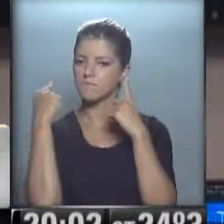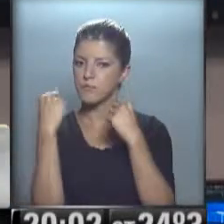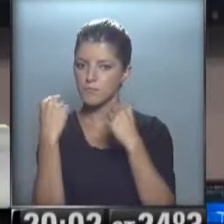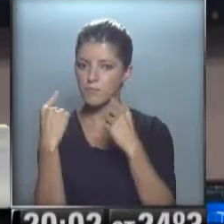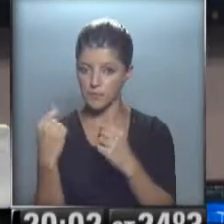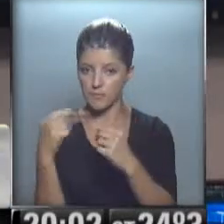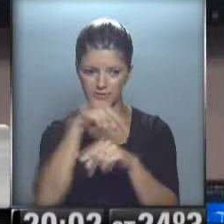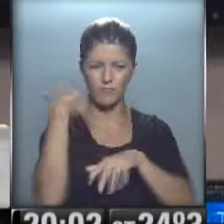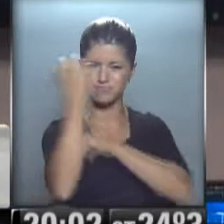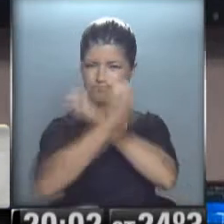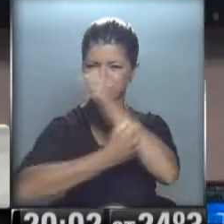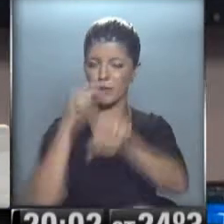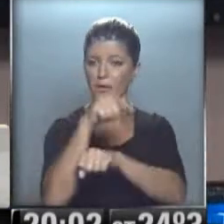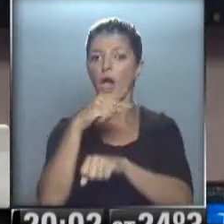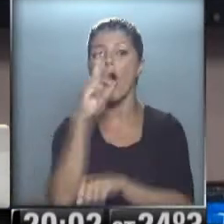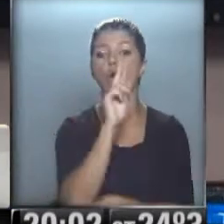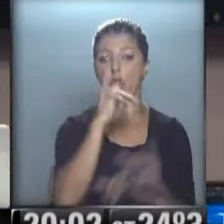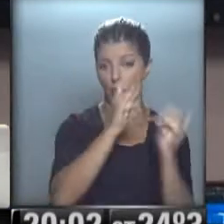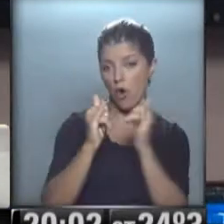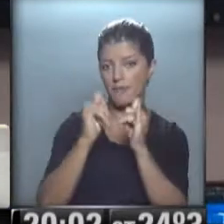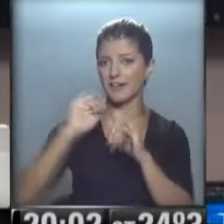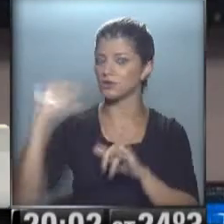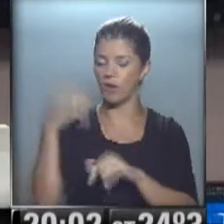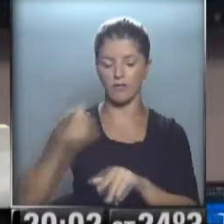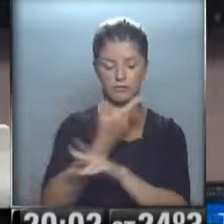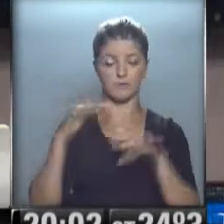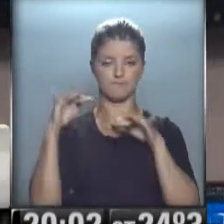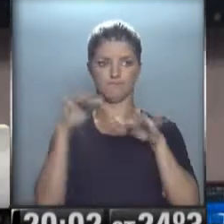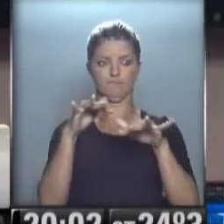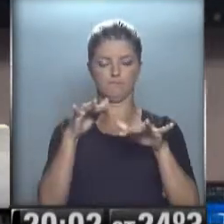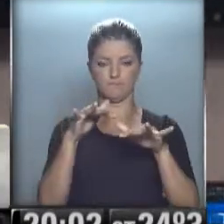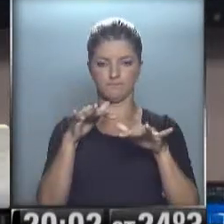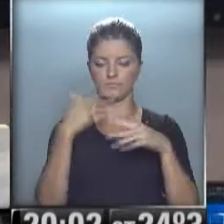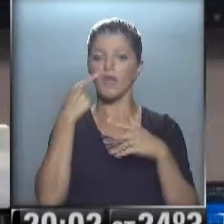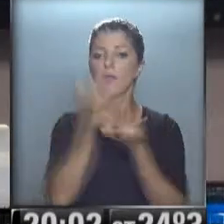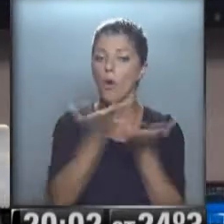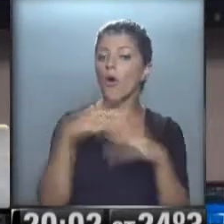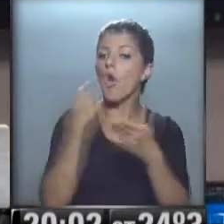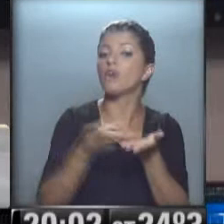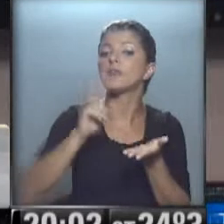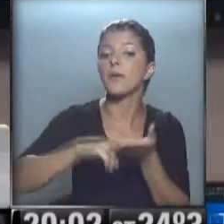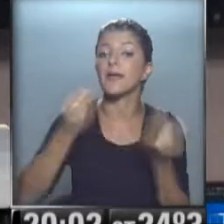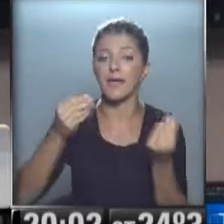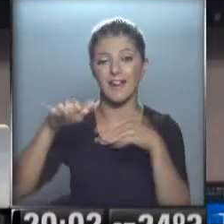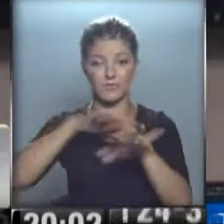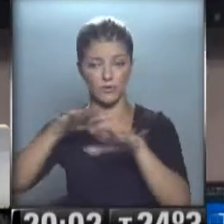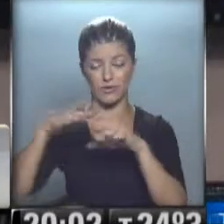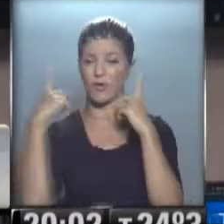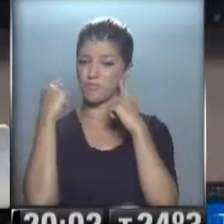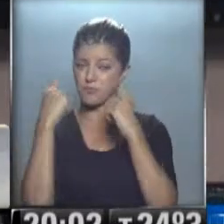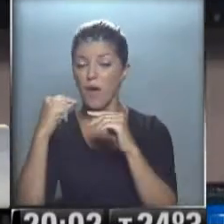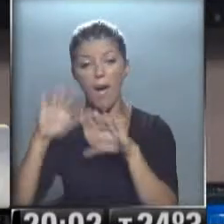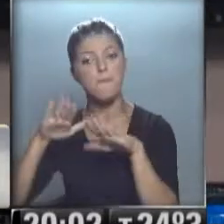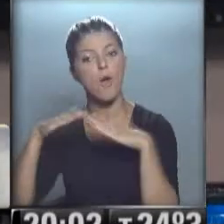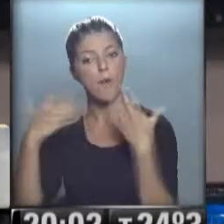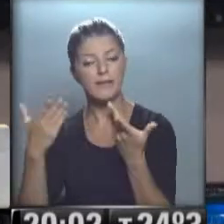fuerza levantó el repudio de toda la sociedad y confirmó una vez más que cuando se abusan de estas medidas de fuerza que no